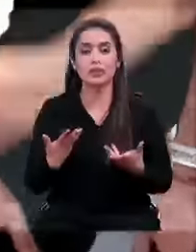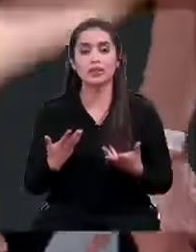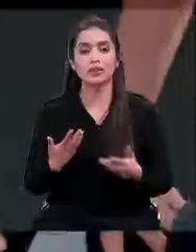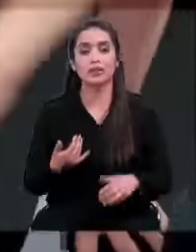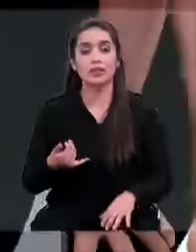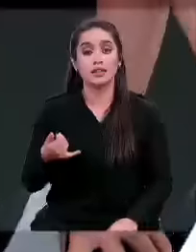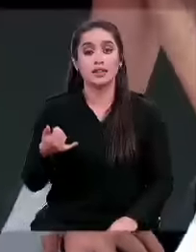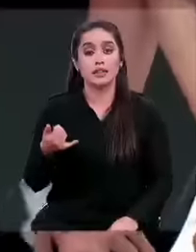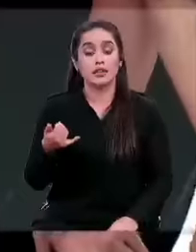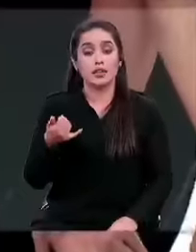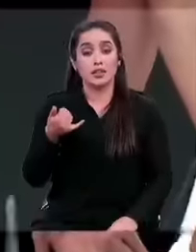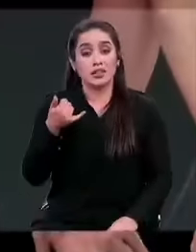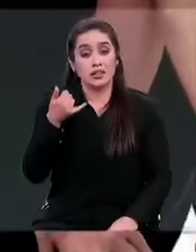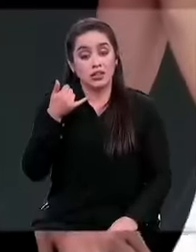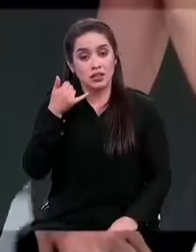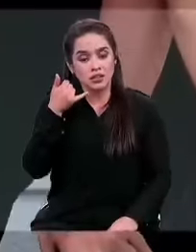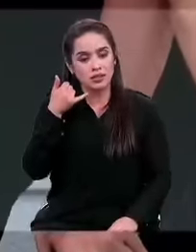Habla.